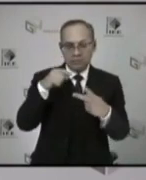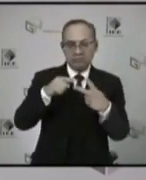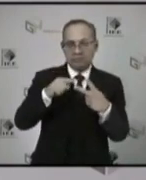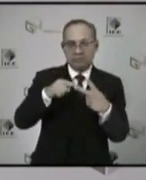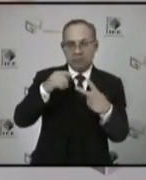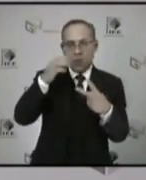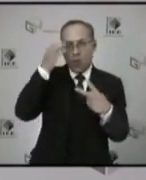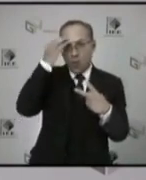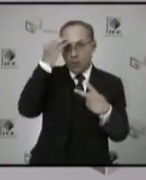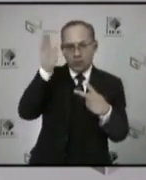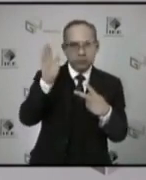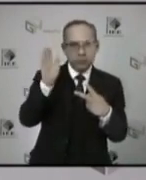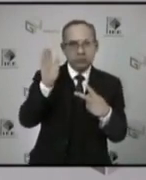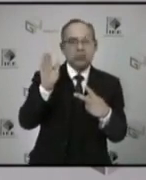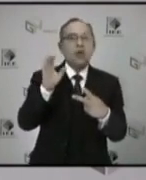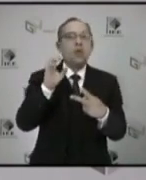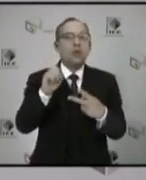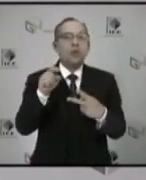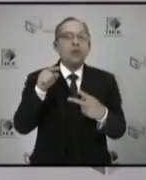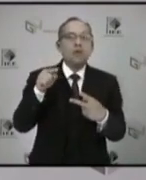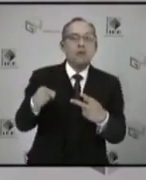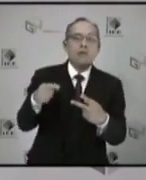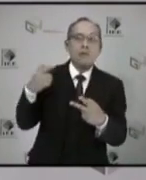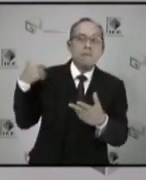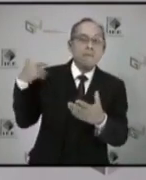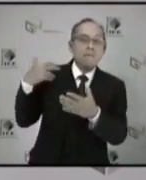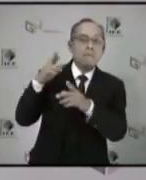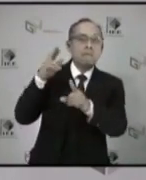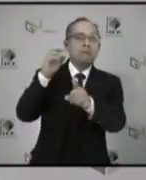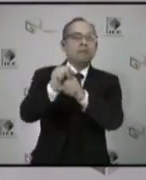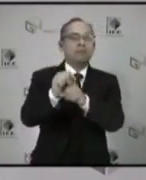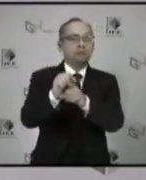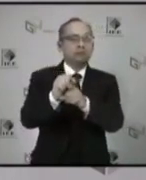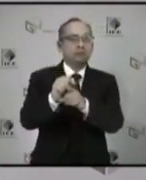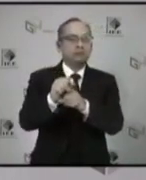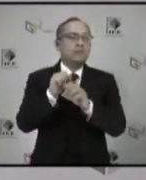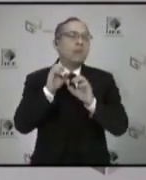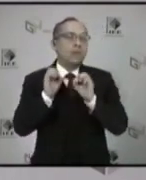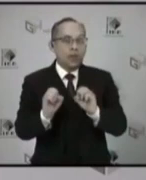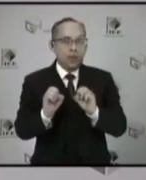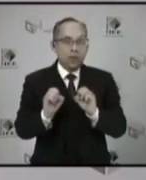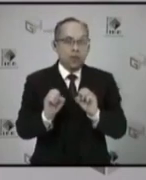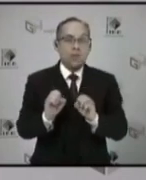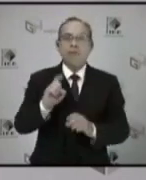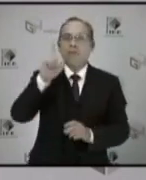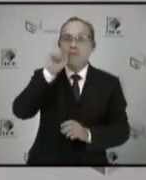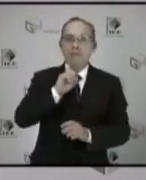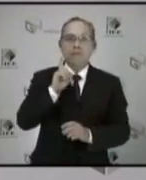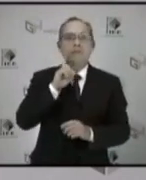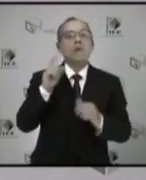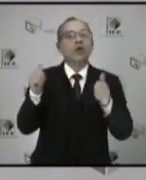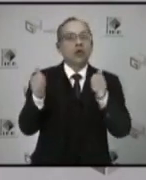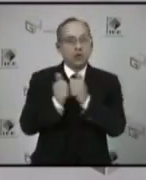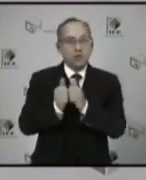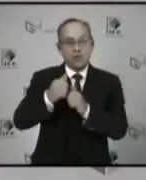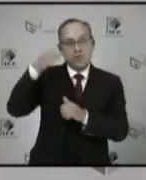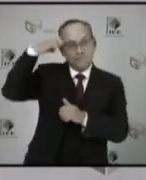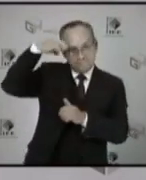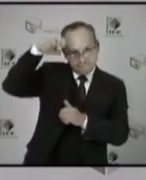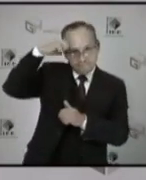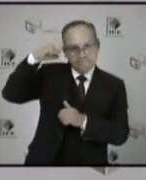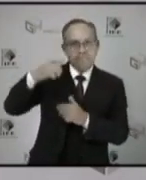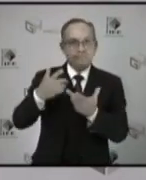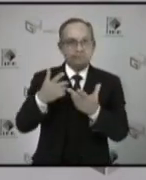Estado, nunca ha dado resultados, o una mujer valiente, con experiencia, que ha trabajado de manera honesta